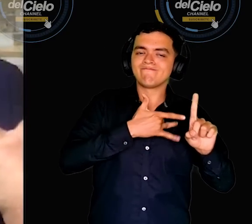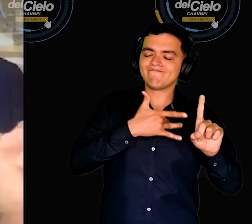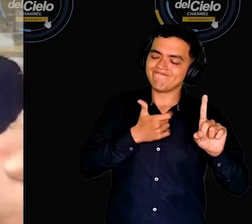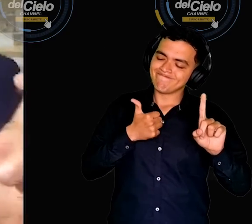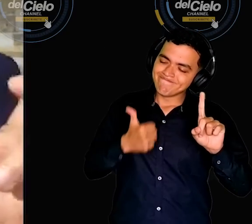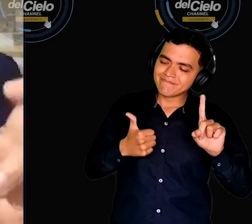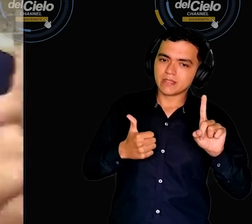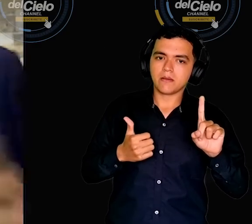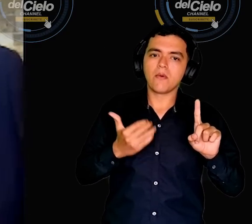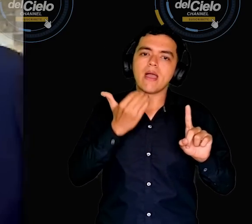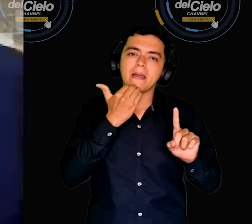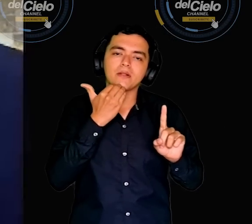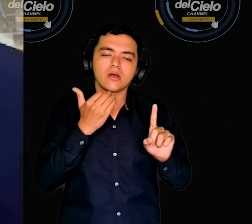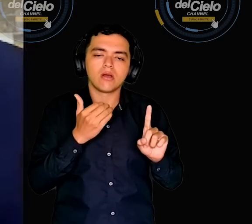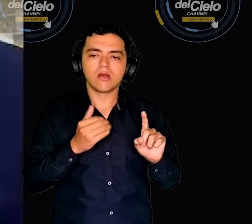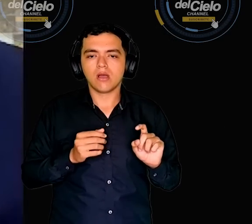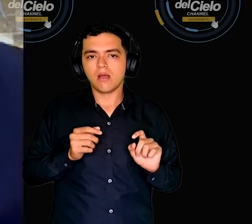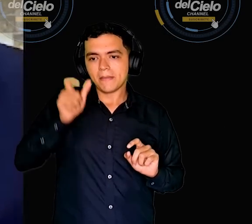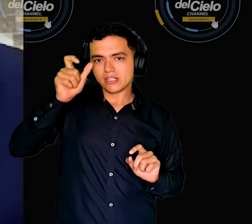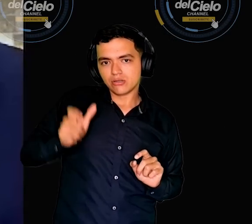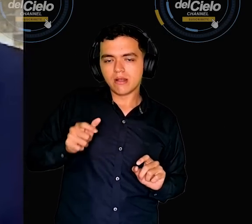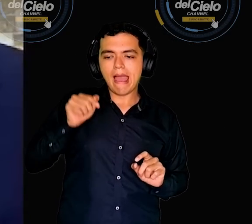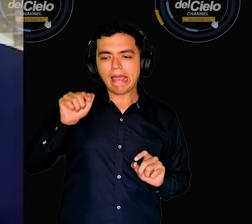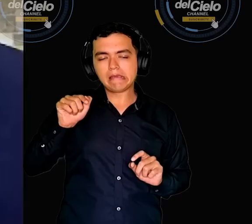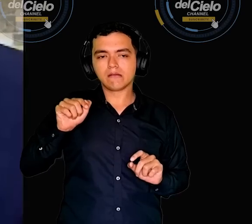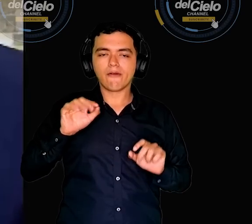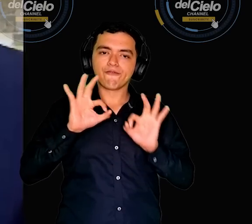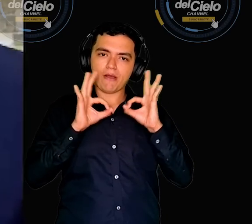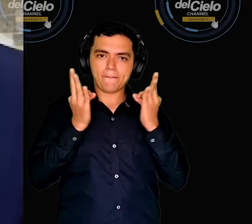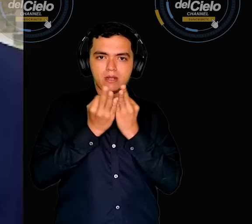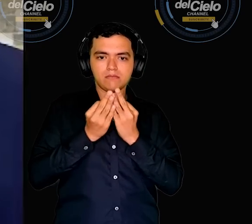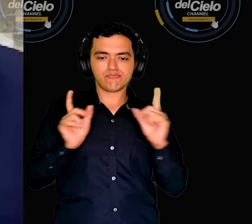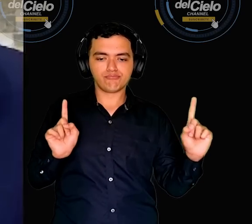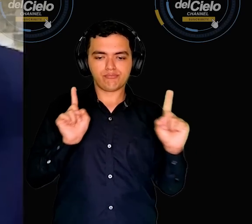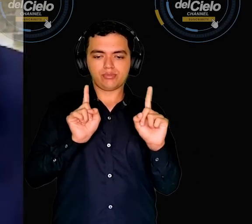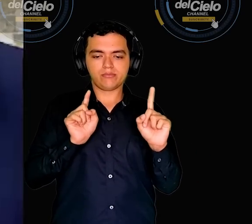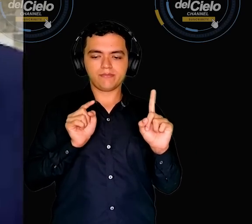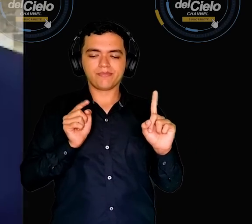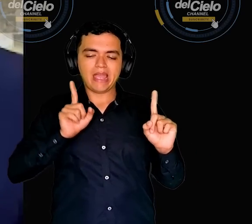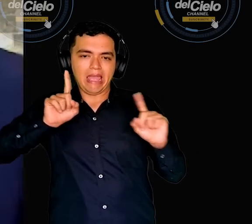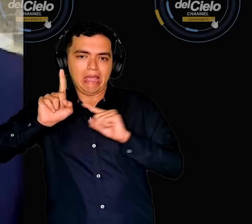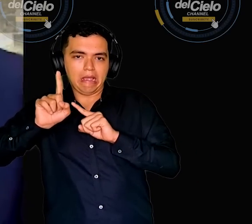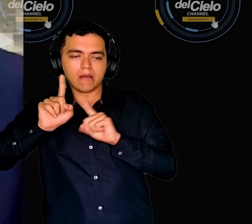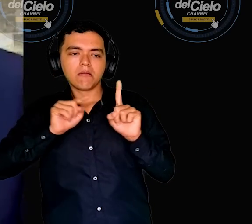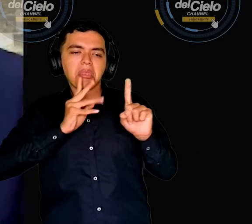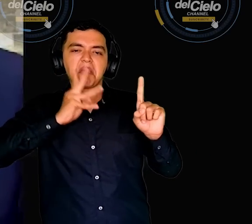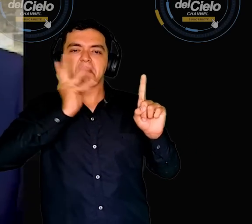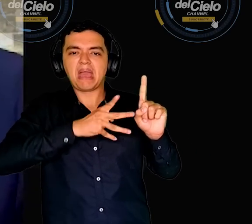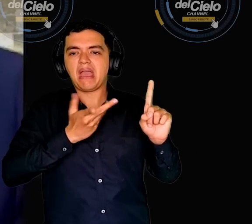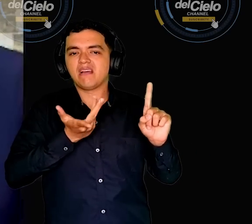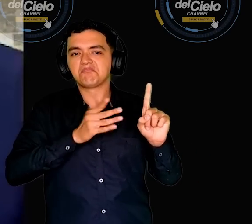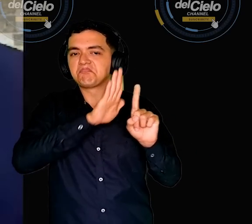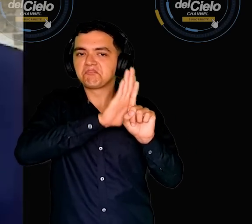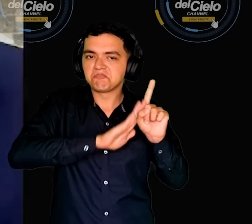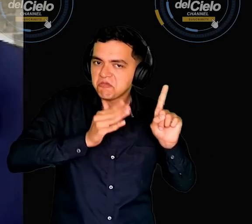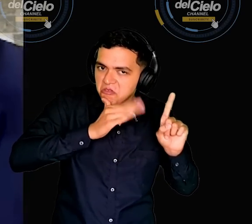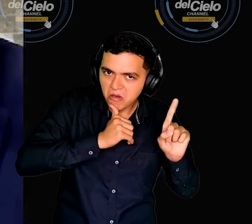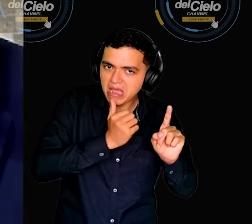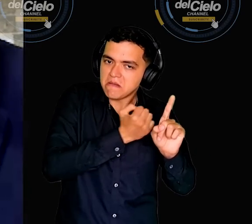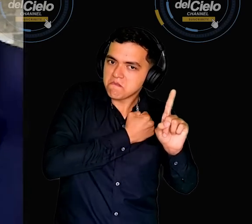verdadera, que nuestro hijo se dé cuenta que es que verdad creemos en eso, él va a adherirse a esos principios aunque le cueste la